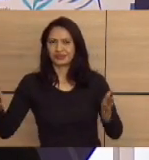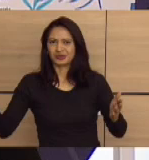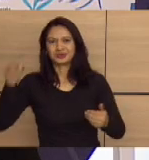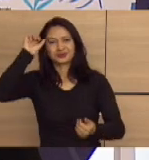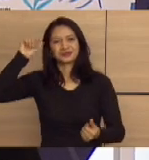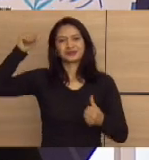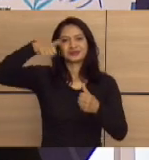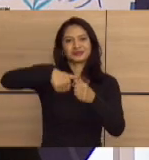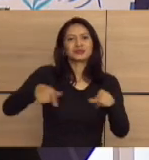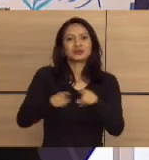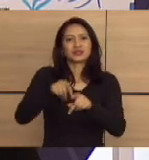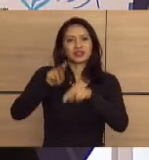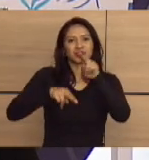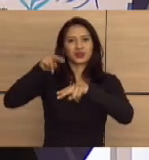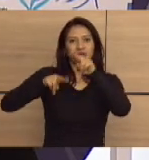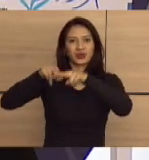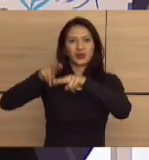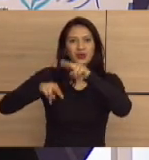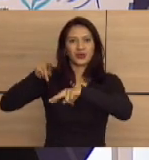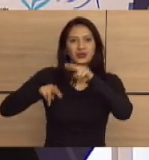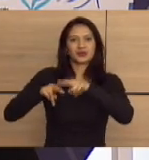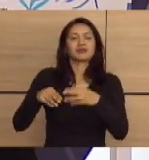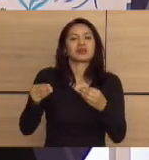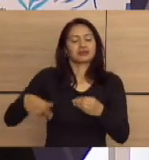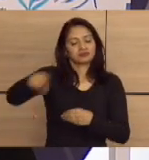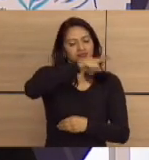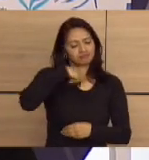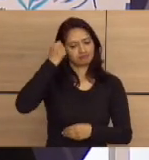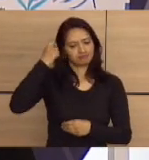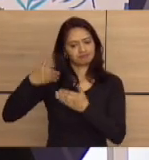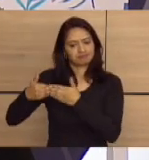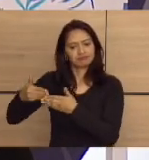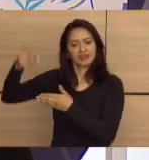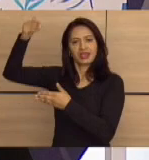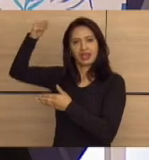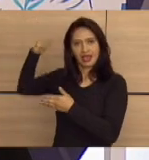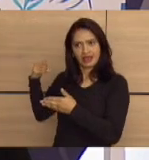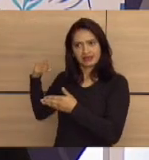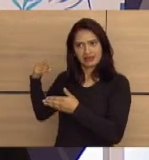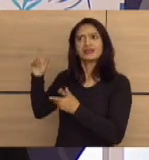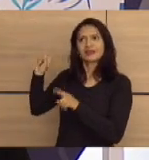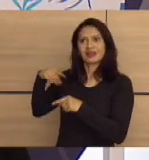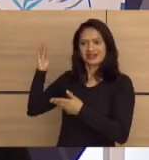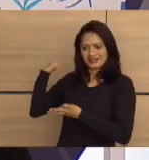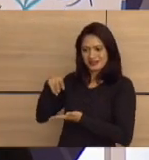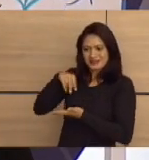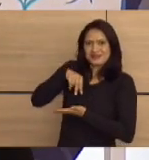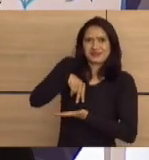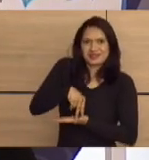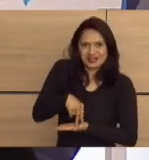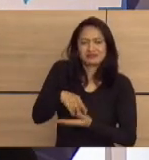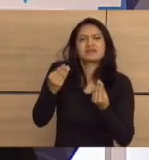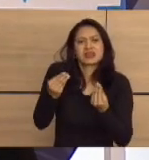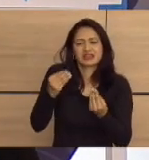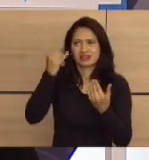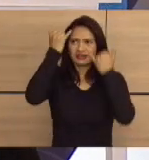se construye colectivamente. Lograr entender que el pasado fue alguna vez el presente permite desarrollar nuevas formas